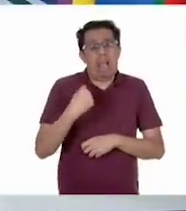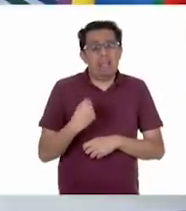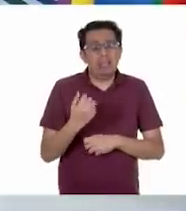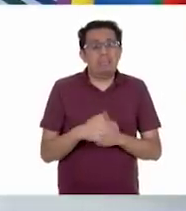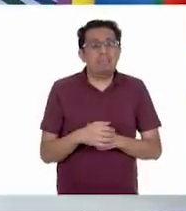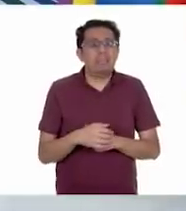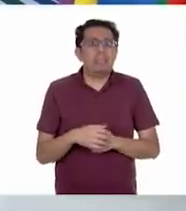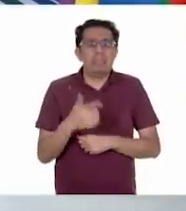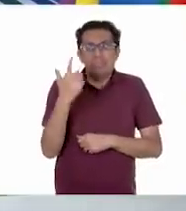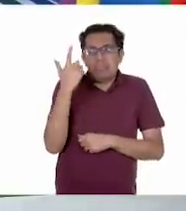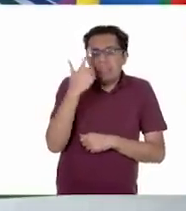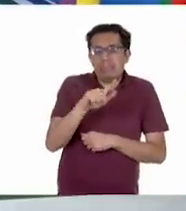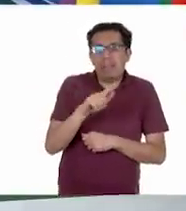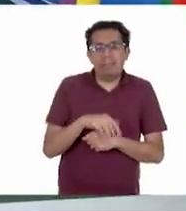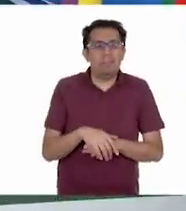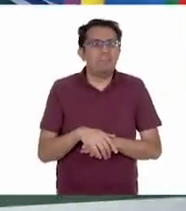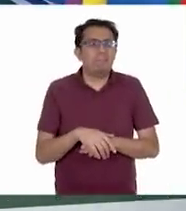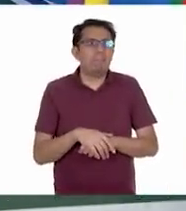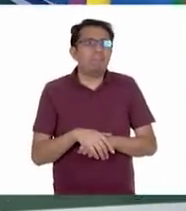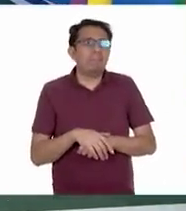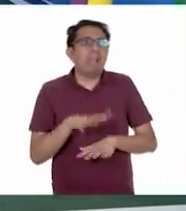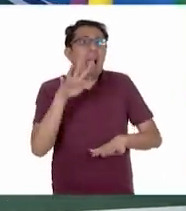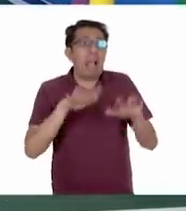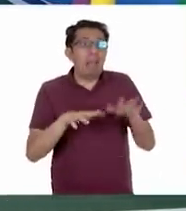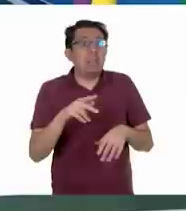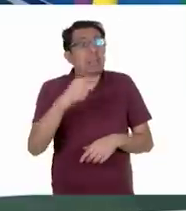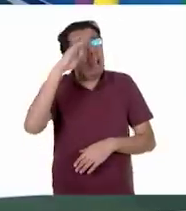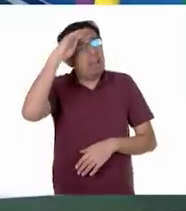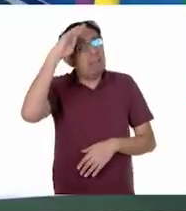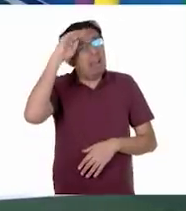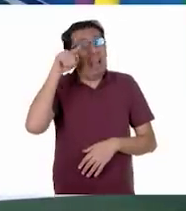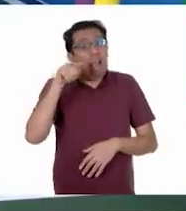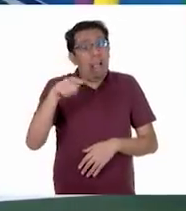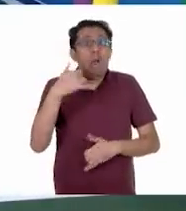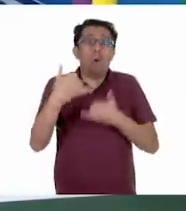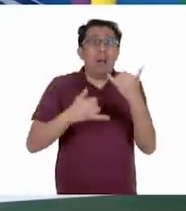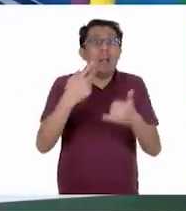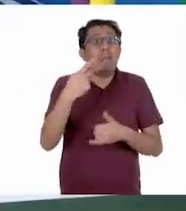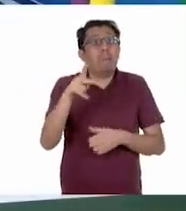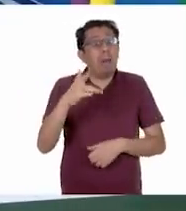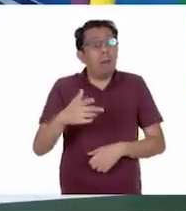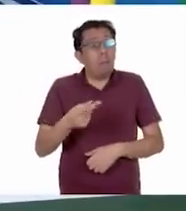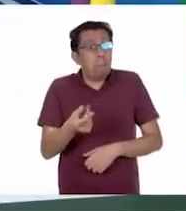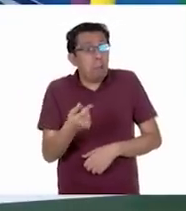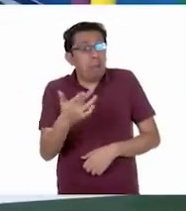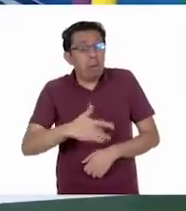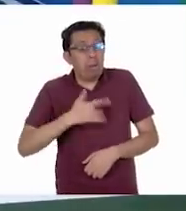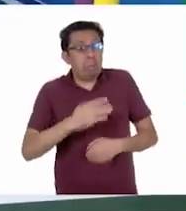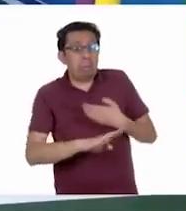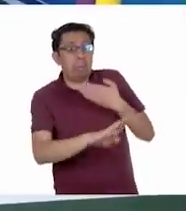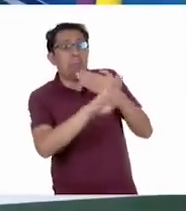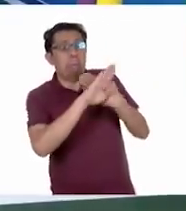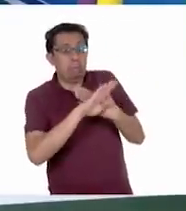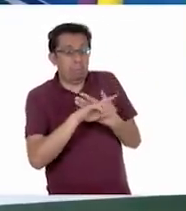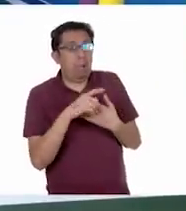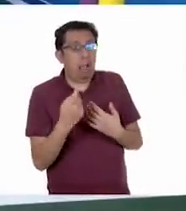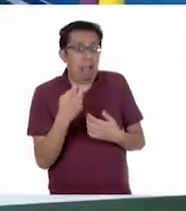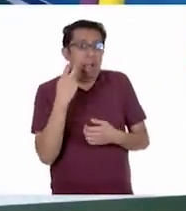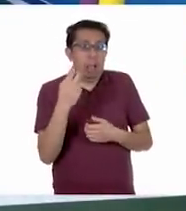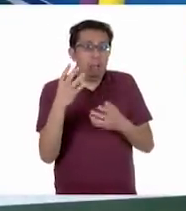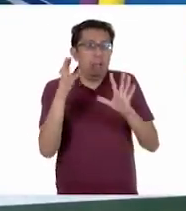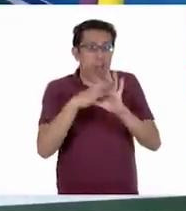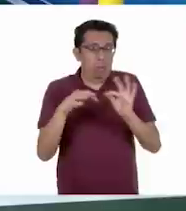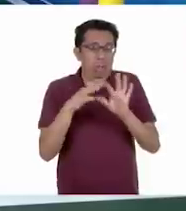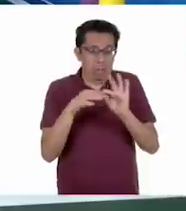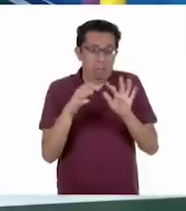feo. Por lo general podemos pensar que está jugando, pero en realidad es que se sintió agredido porque nosotros estábamos jugando, como lo decía la maestra en el video, de